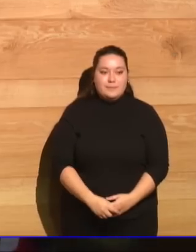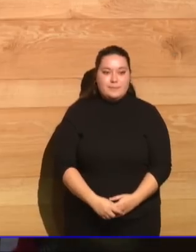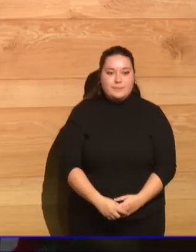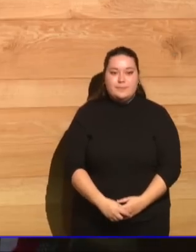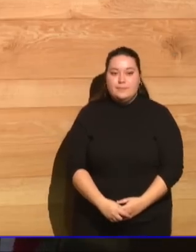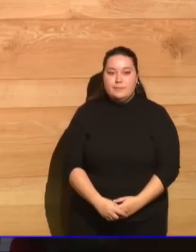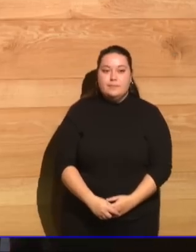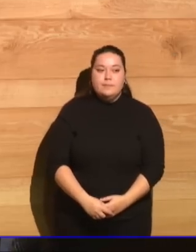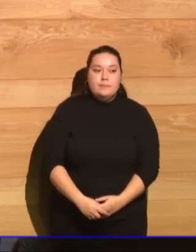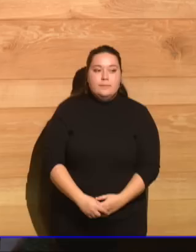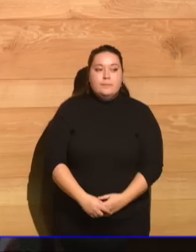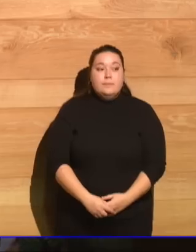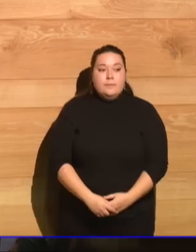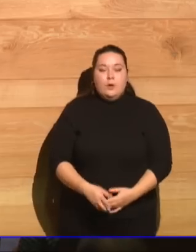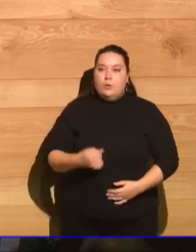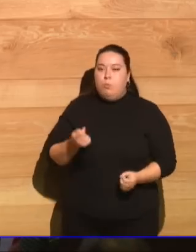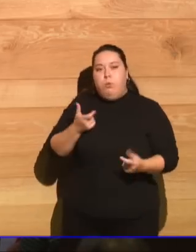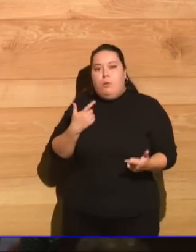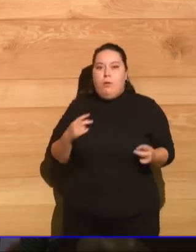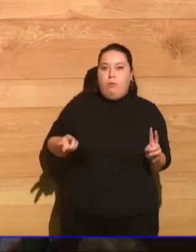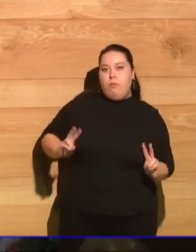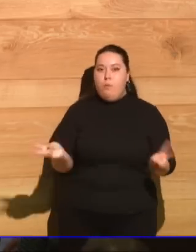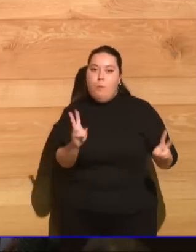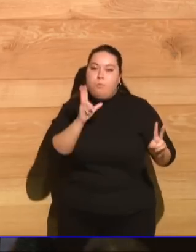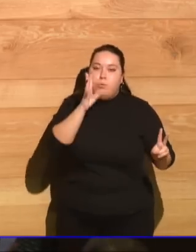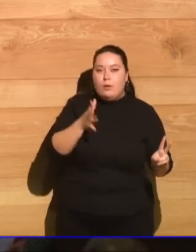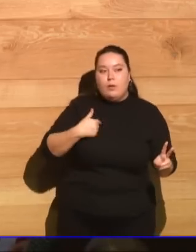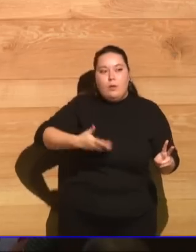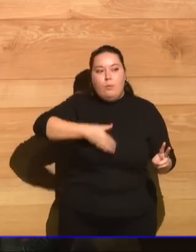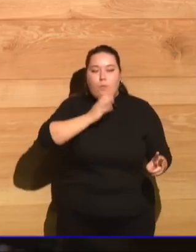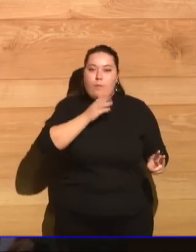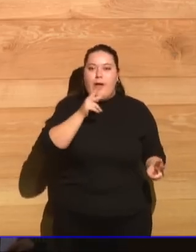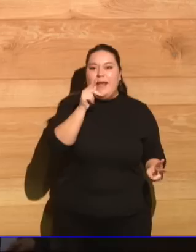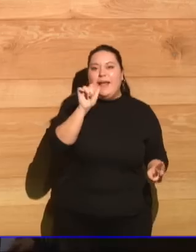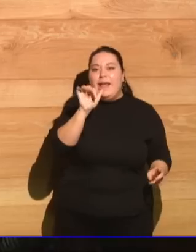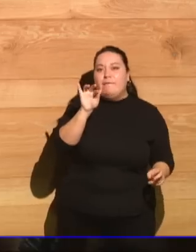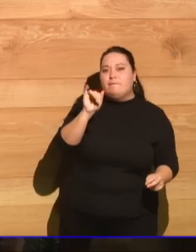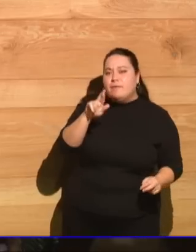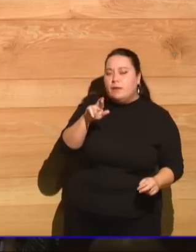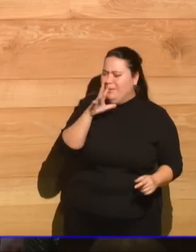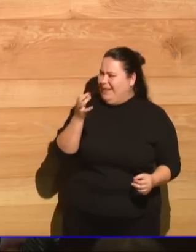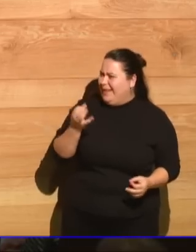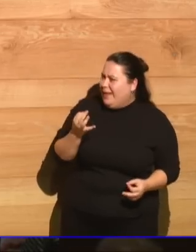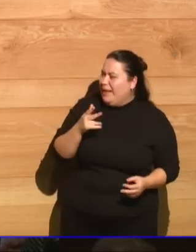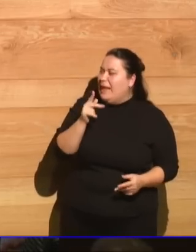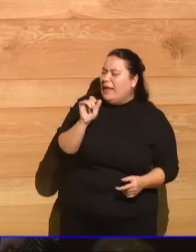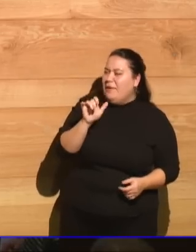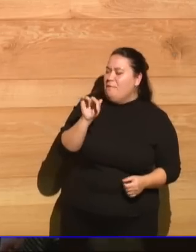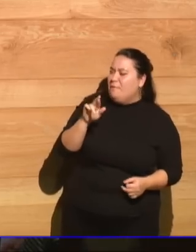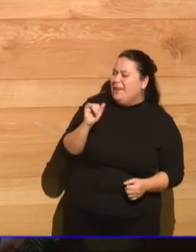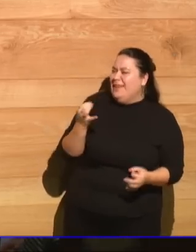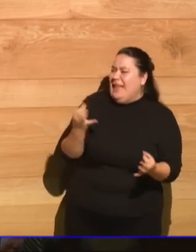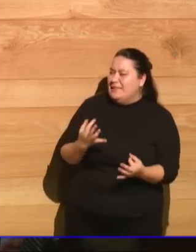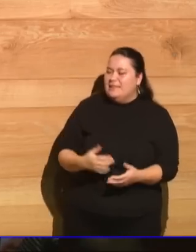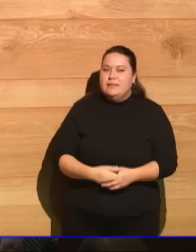Bueno, Yo estoy un poquito alterado porque me he tomado un montón de kéfir antes de salir a cena, ¿vale? ¿de Kefi? ¿Qué el qué? Kefi. ¿Qué Un día es